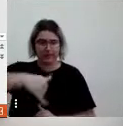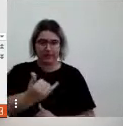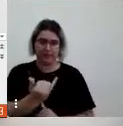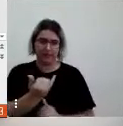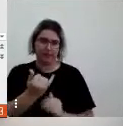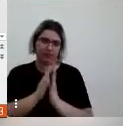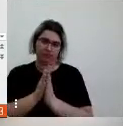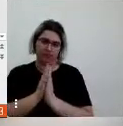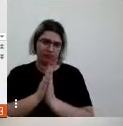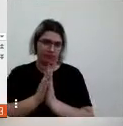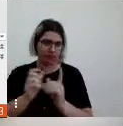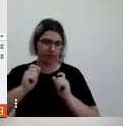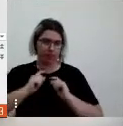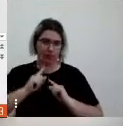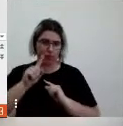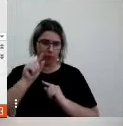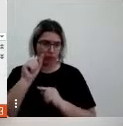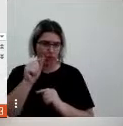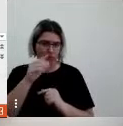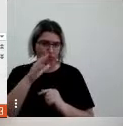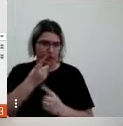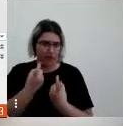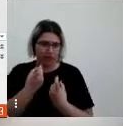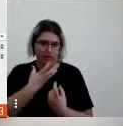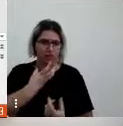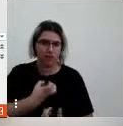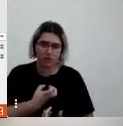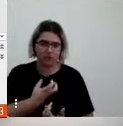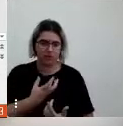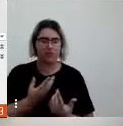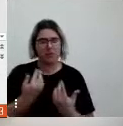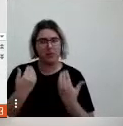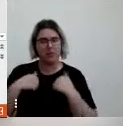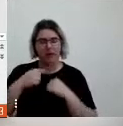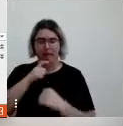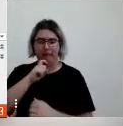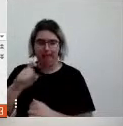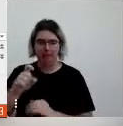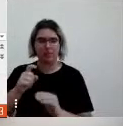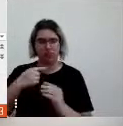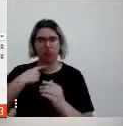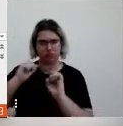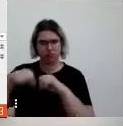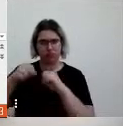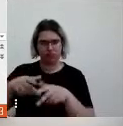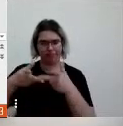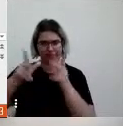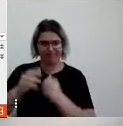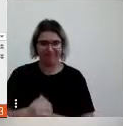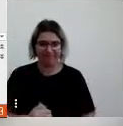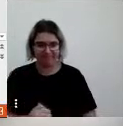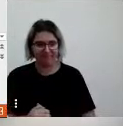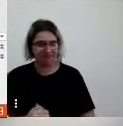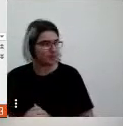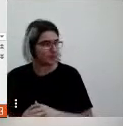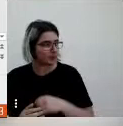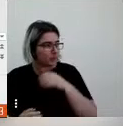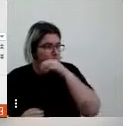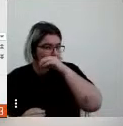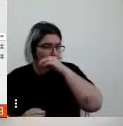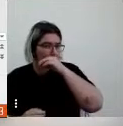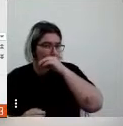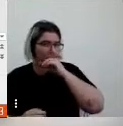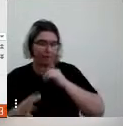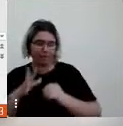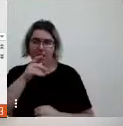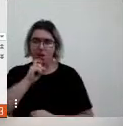dando. Y si tenéis alguna duda más personal que queráis consultarme, luego os pondré